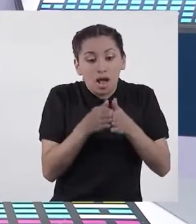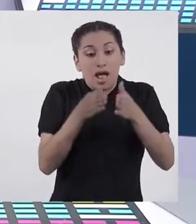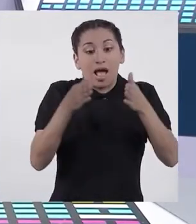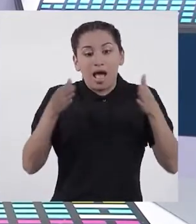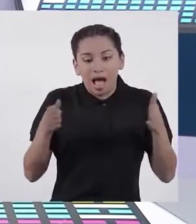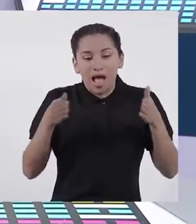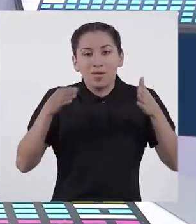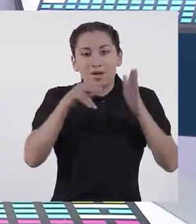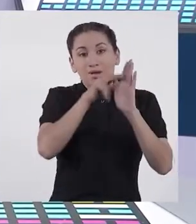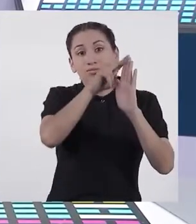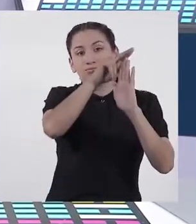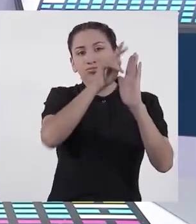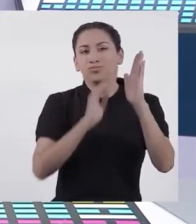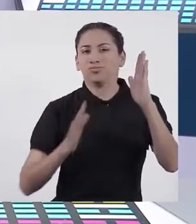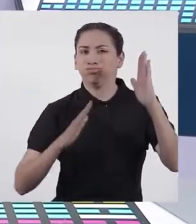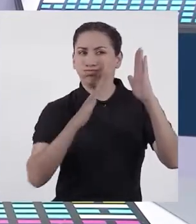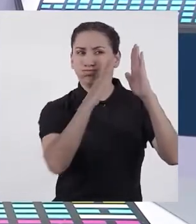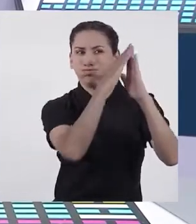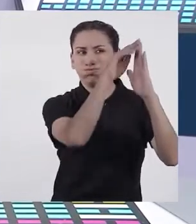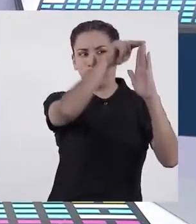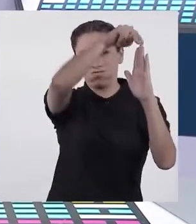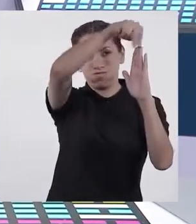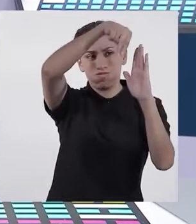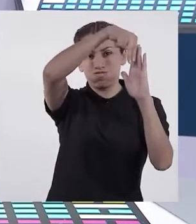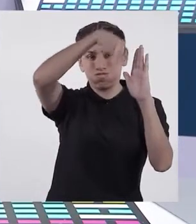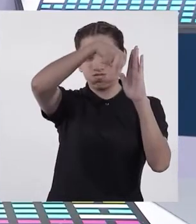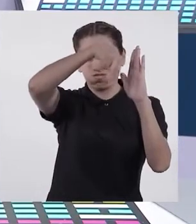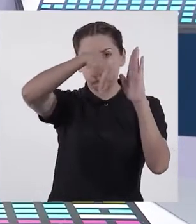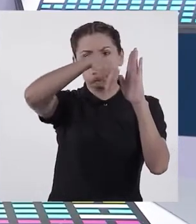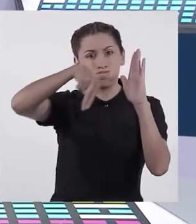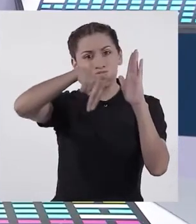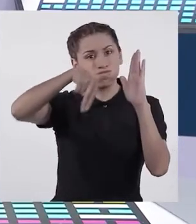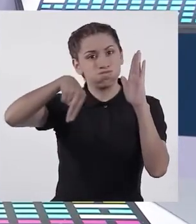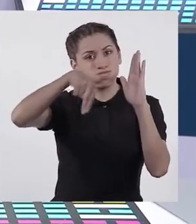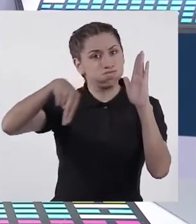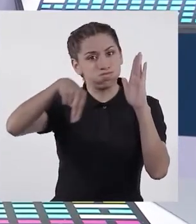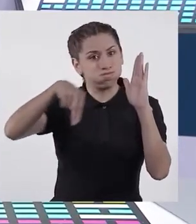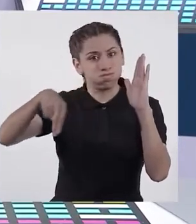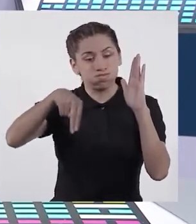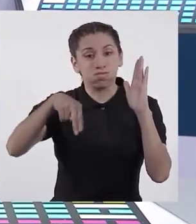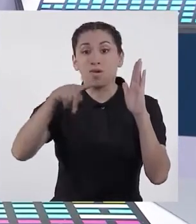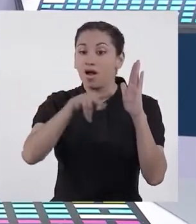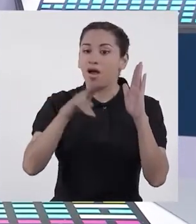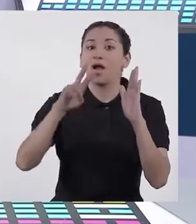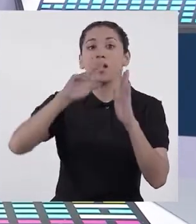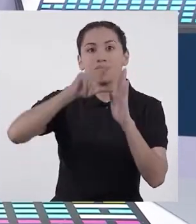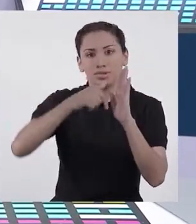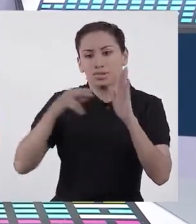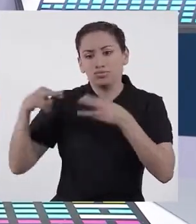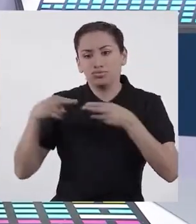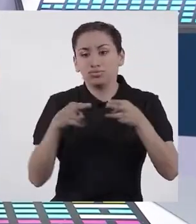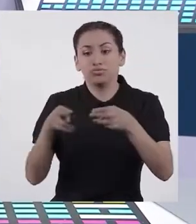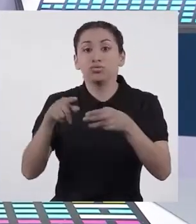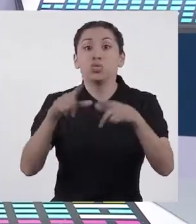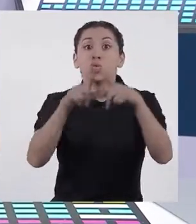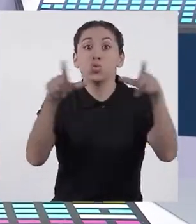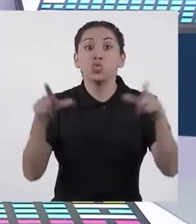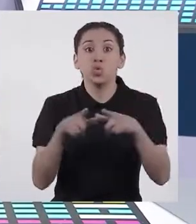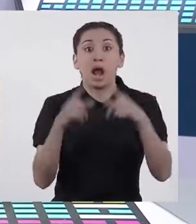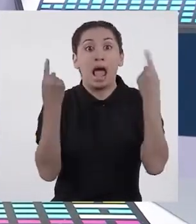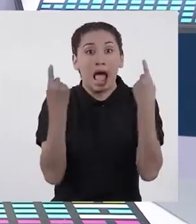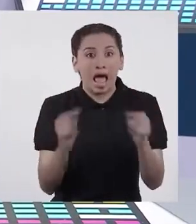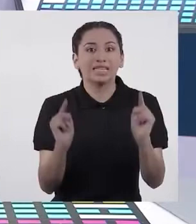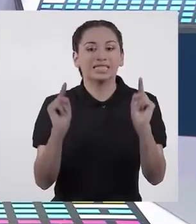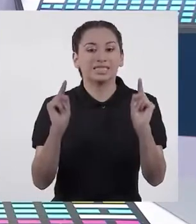paso para bajar desde lo alto de la cordillera y generalmente es una zona